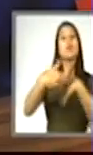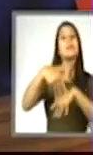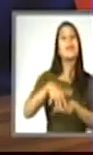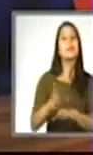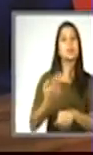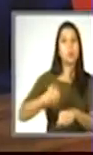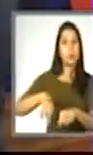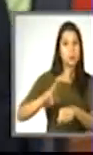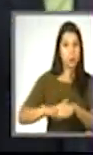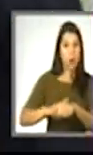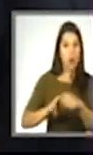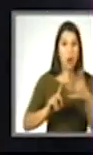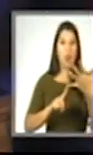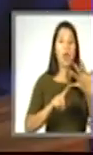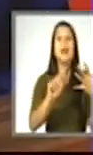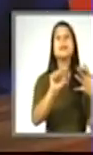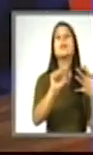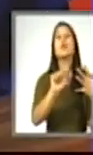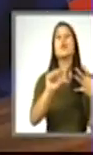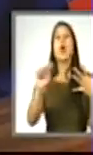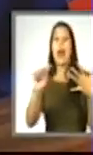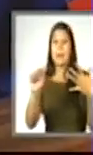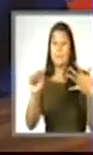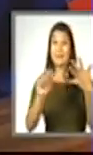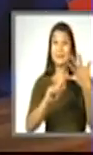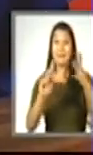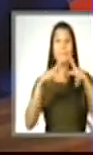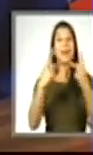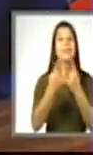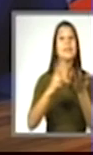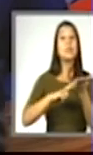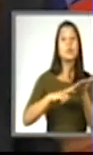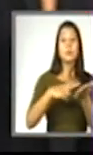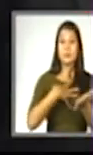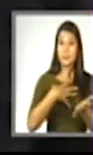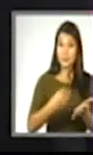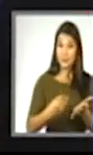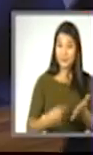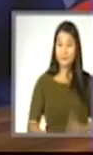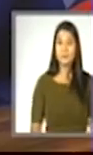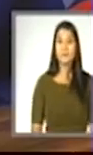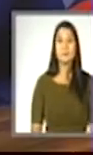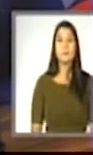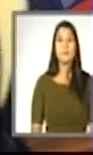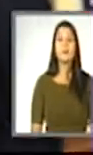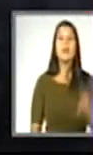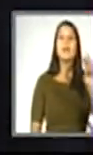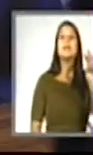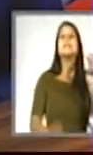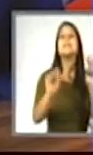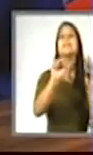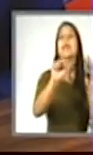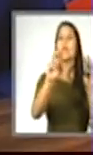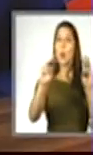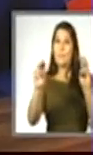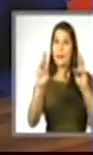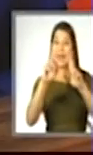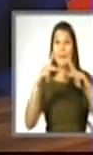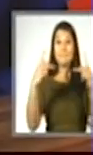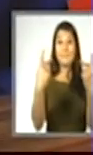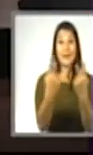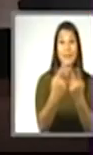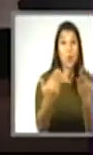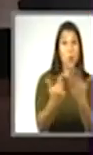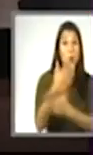parece a mí que de los 13, no en balde su quinta campaña, es el que tiene mejor dominio de escena, es el que sabe apropiarse mejor de estos